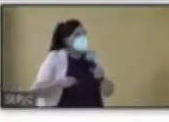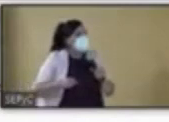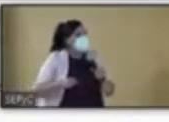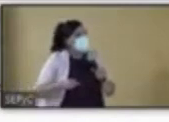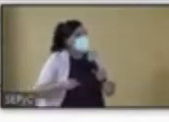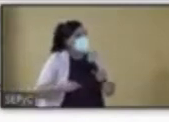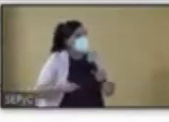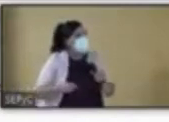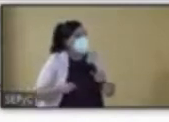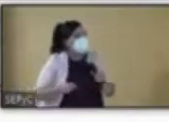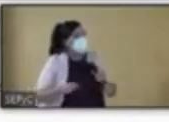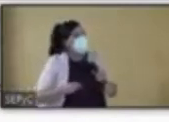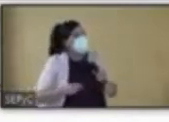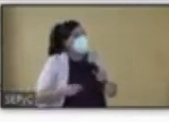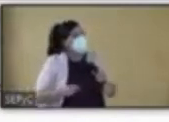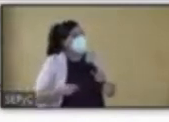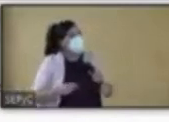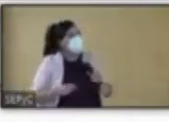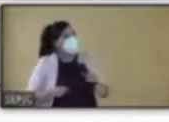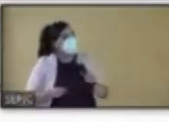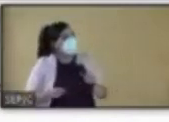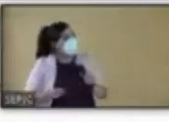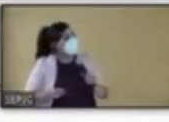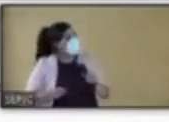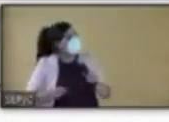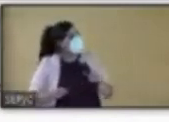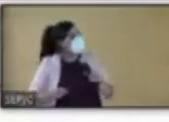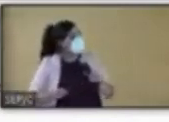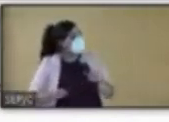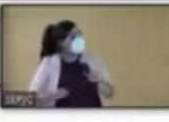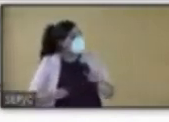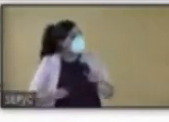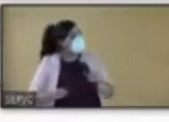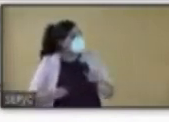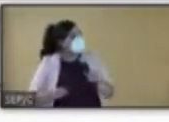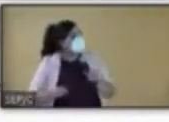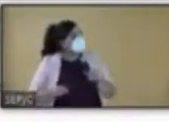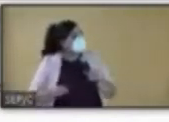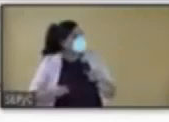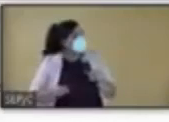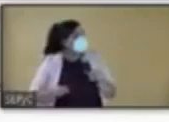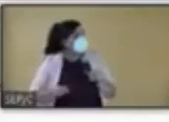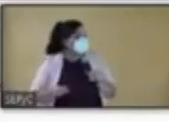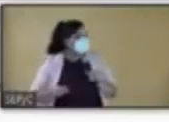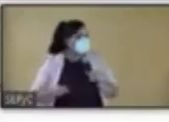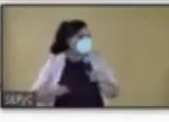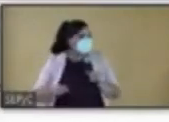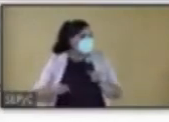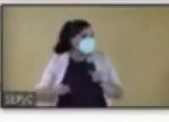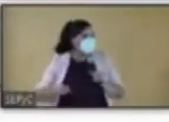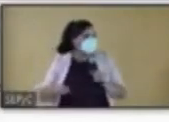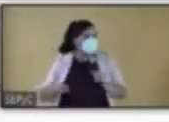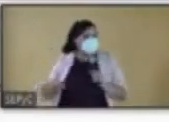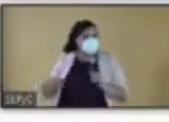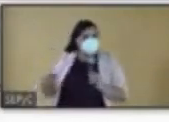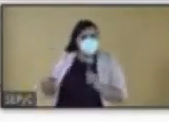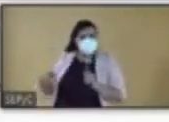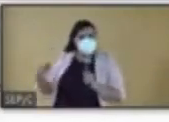determinar si tengo inversiones como servidor público. Esto no implica que hayan sido